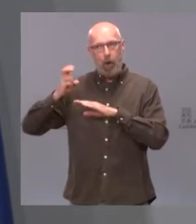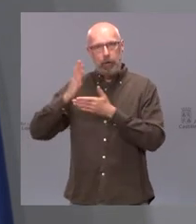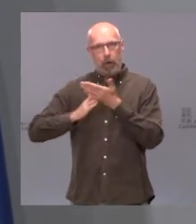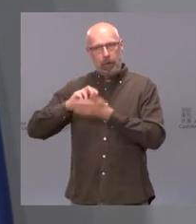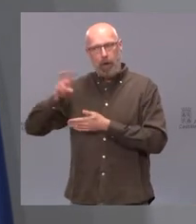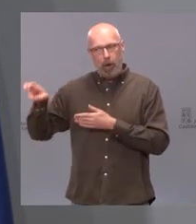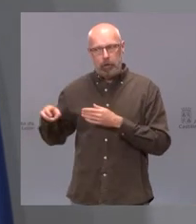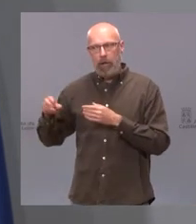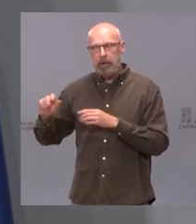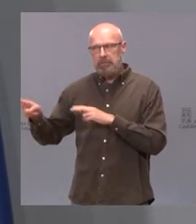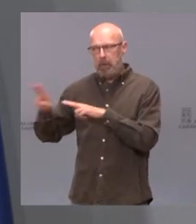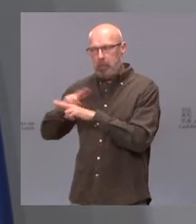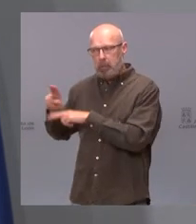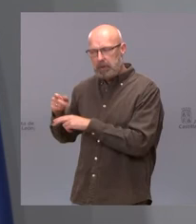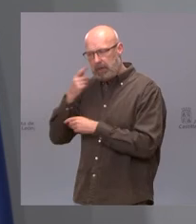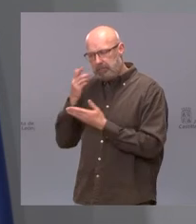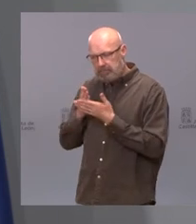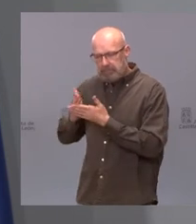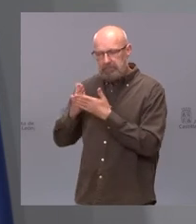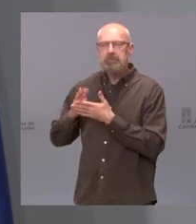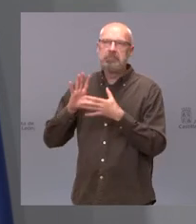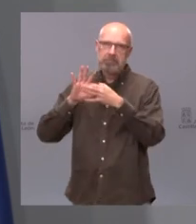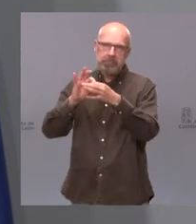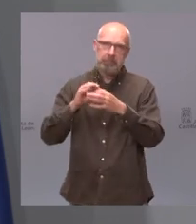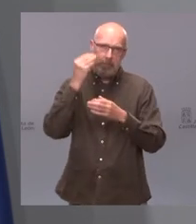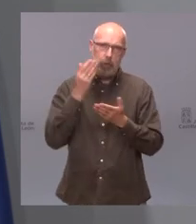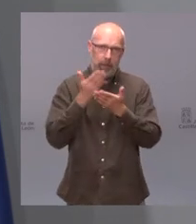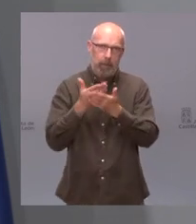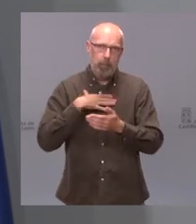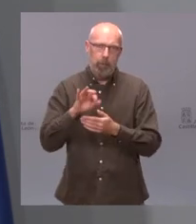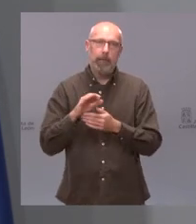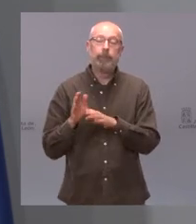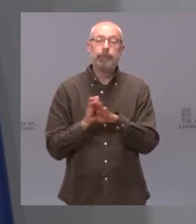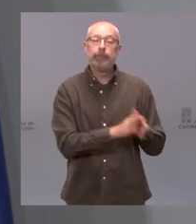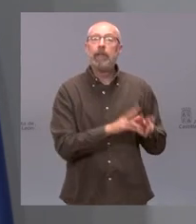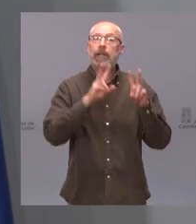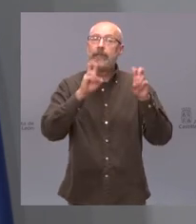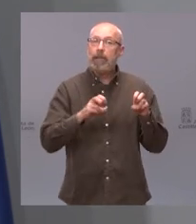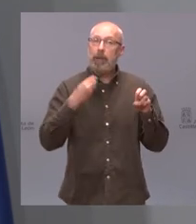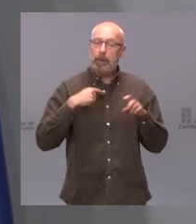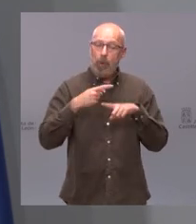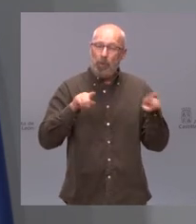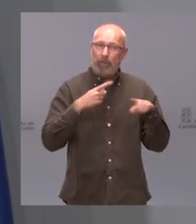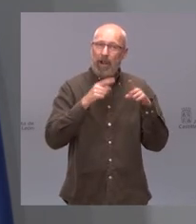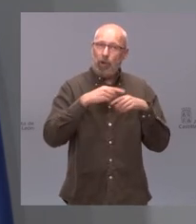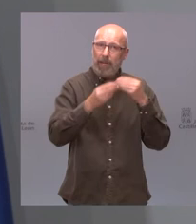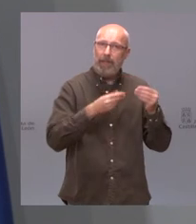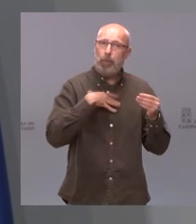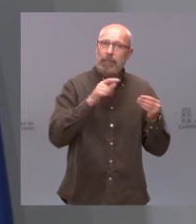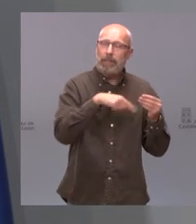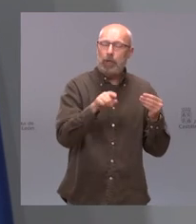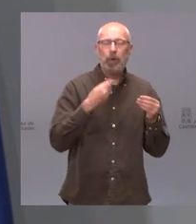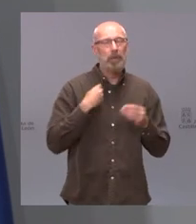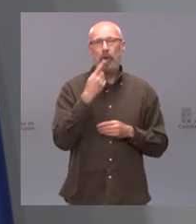de justicia. Sobre lo que se puede hacer o lo que no se puede hacer, permítame que me limite al semáforo, porque claro, si tengo que dar respuesta a